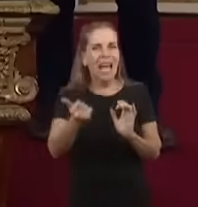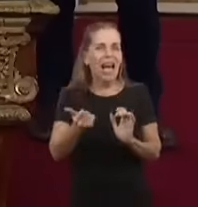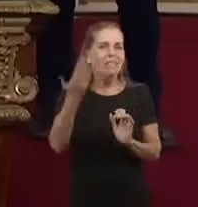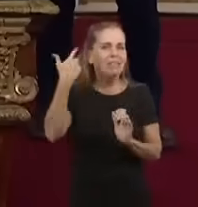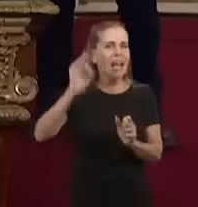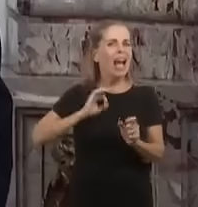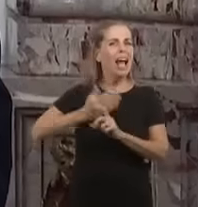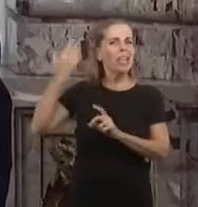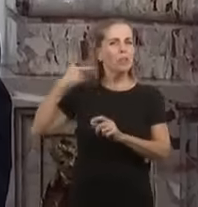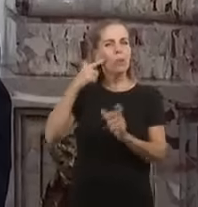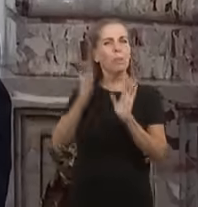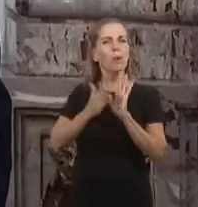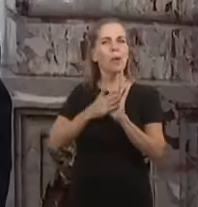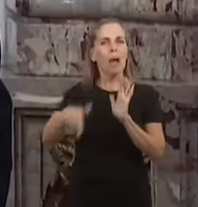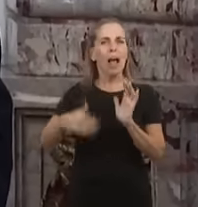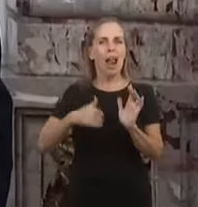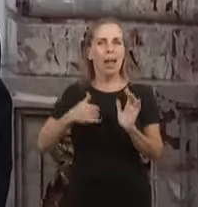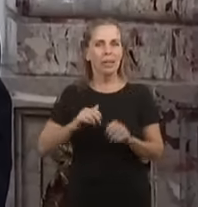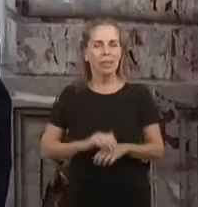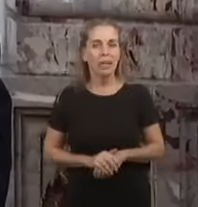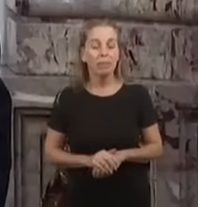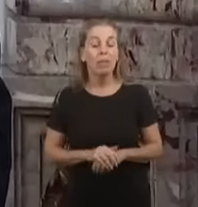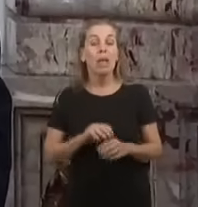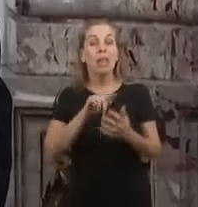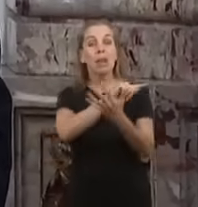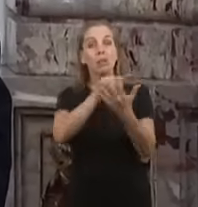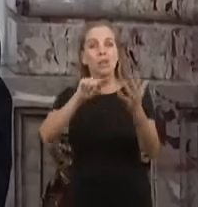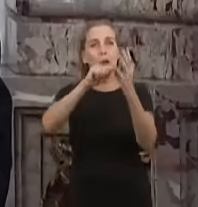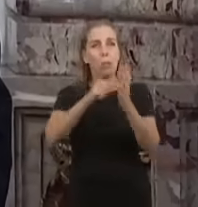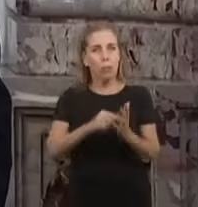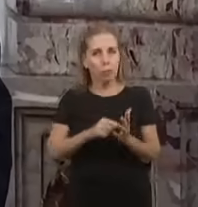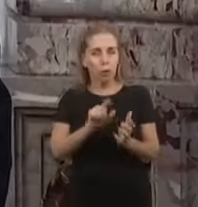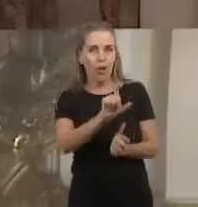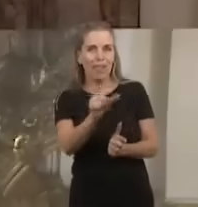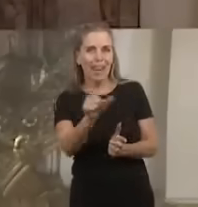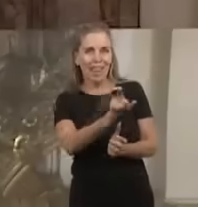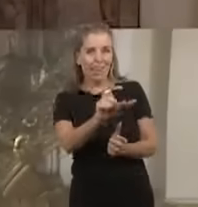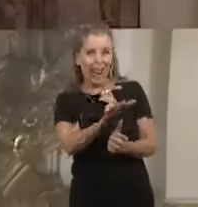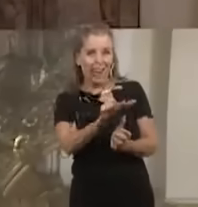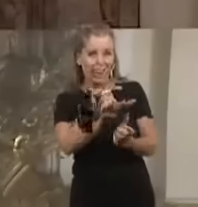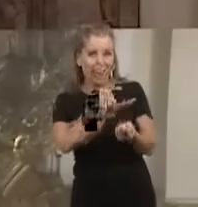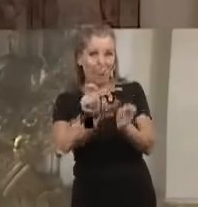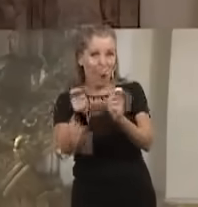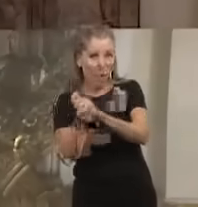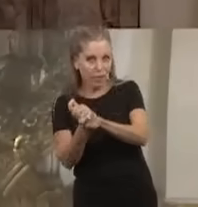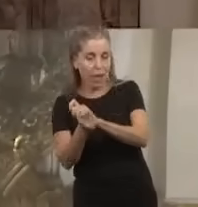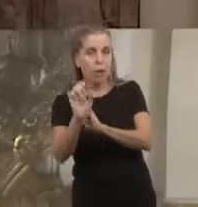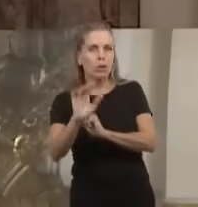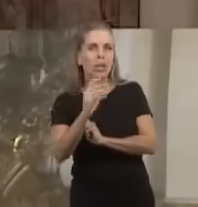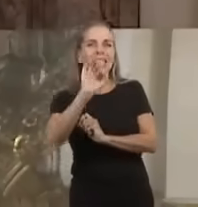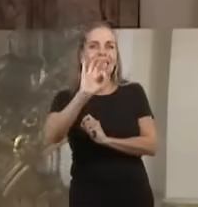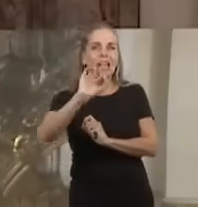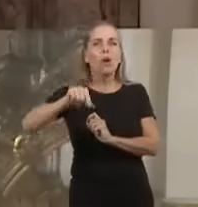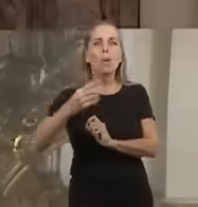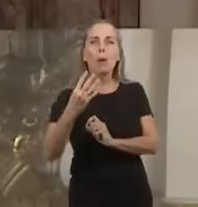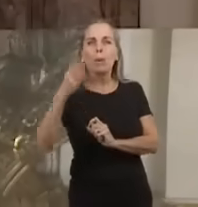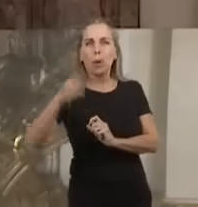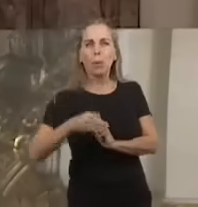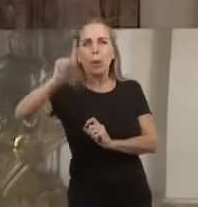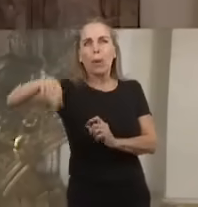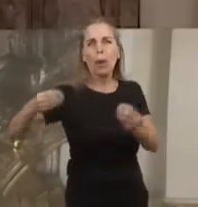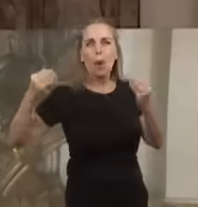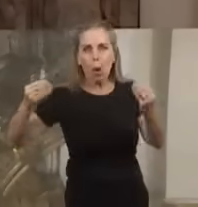nuestro país de los cinco puntos del déficit del tesoro que hemos ajustado solo 0,4 por responde a la